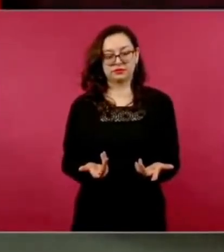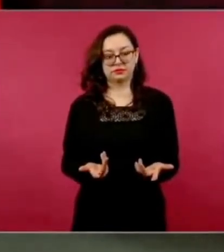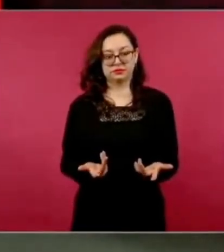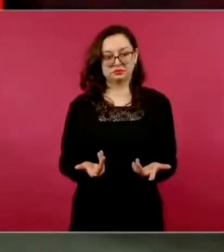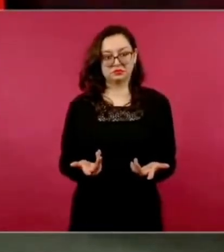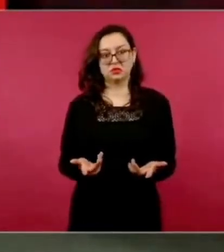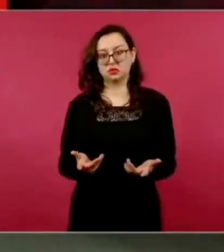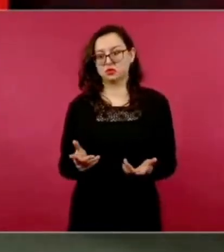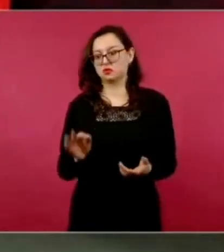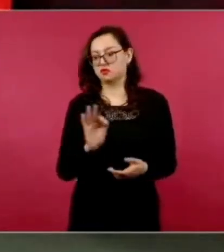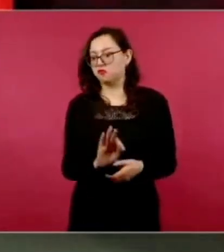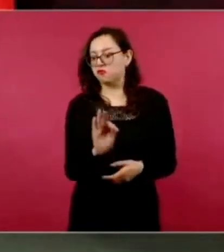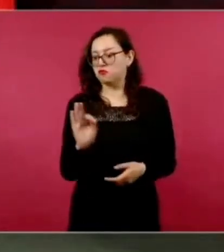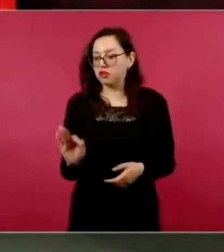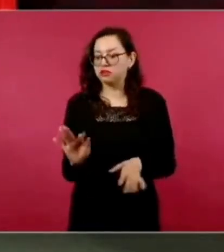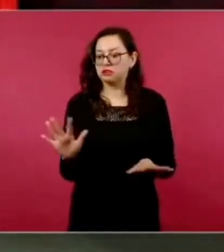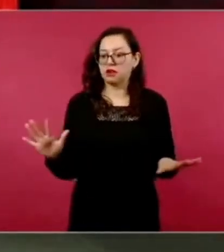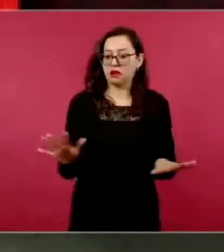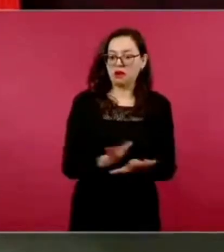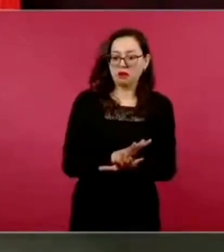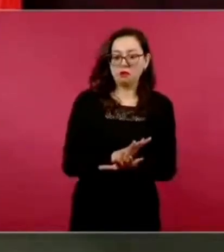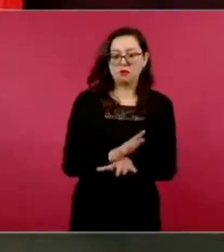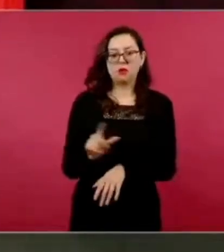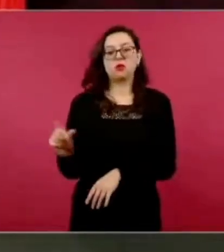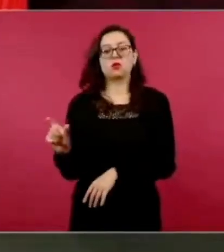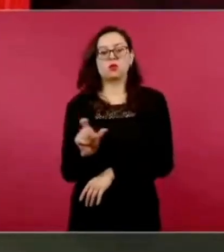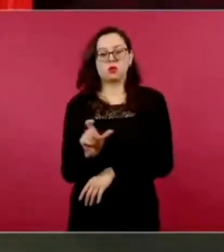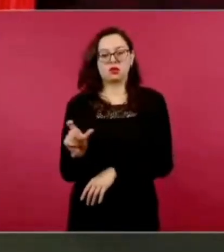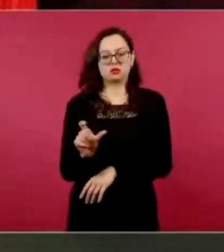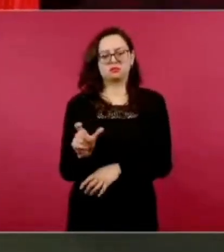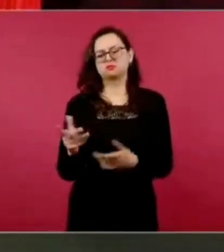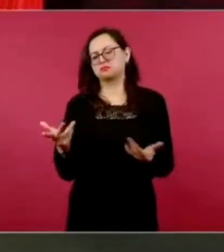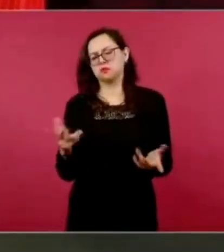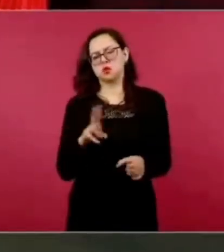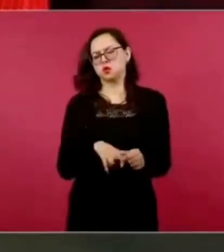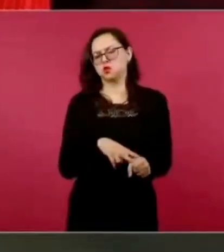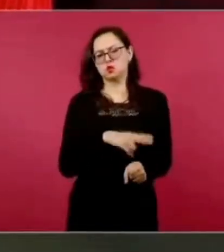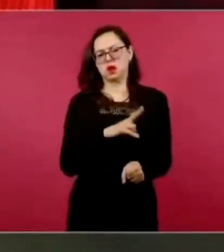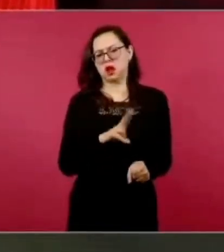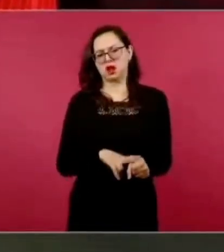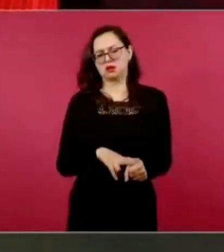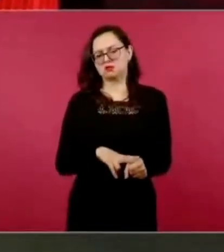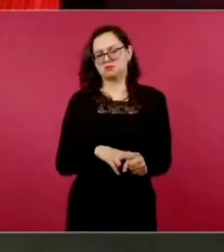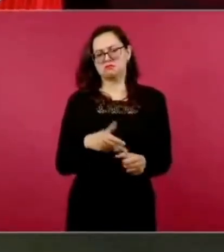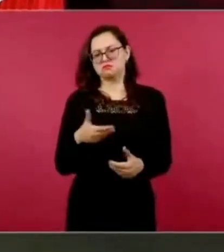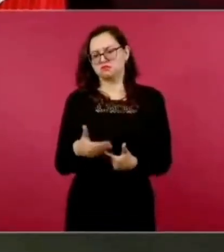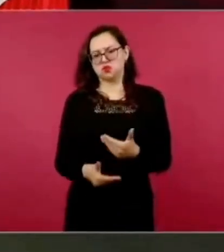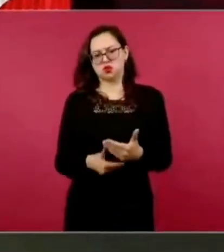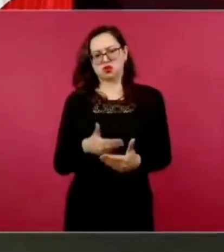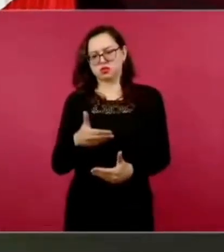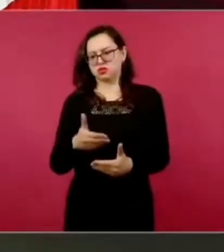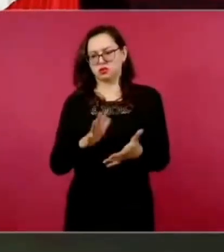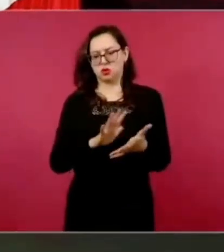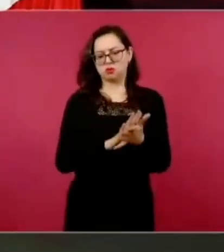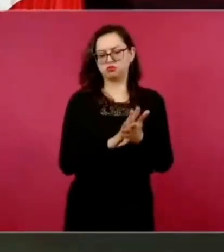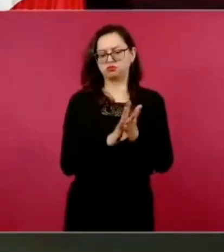el cambio. O sea, porque pues, tiene que haber un proceso de